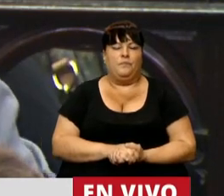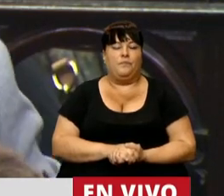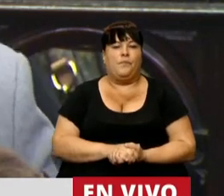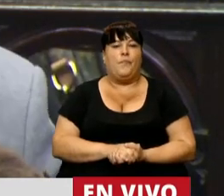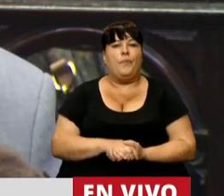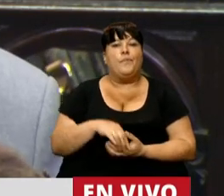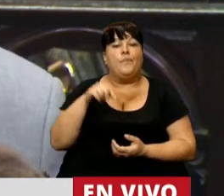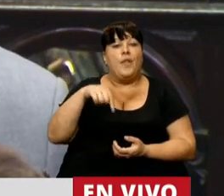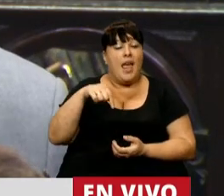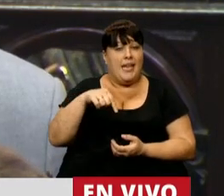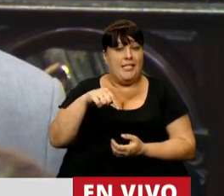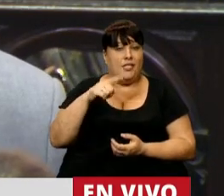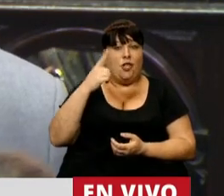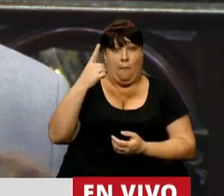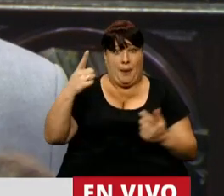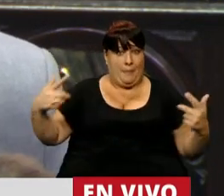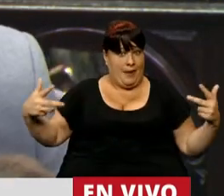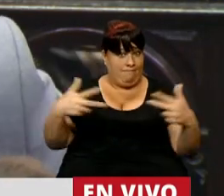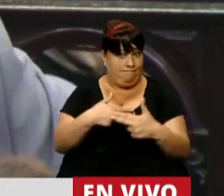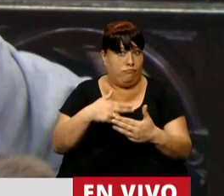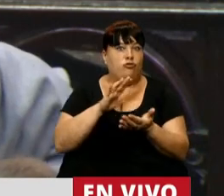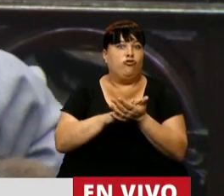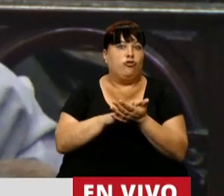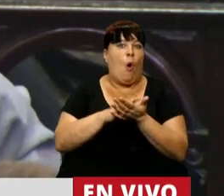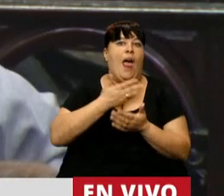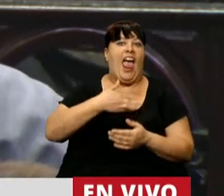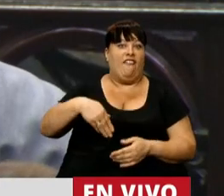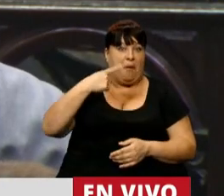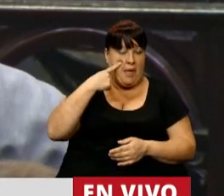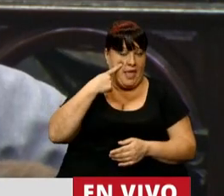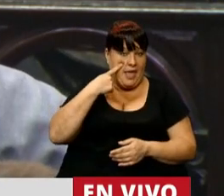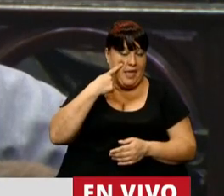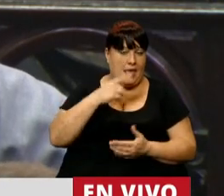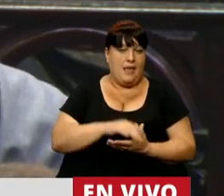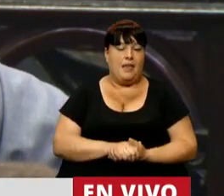Y esto del primer ajuste que tiene que ver con el fondo,